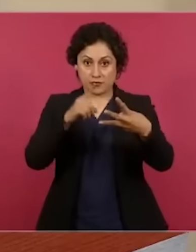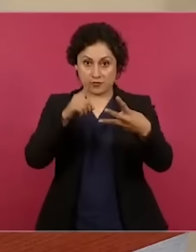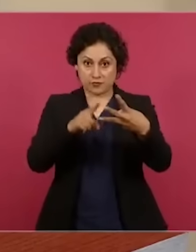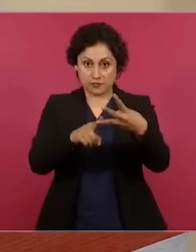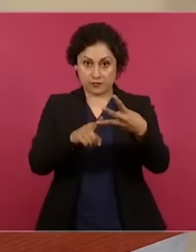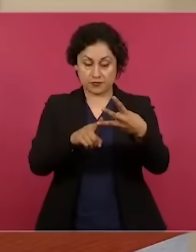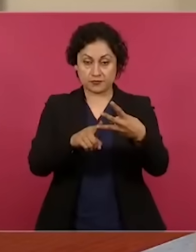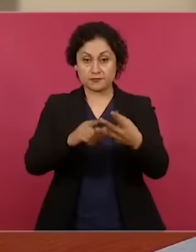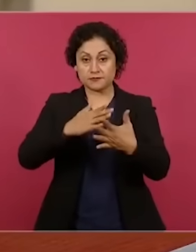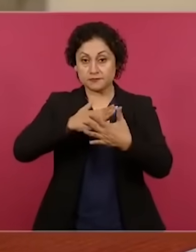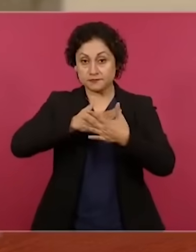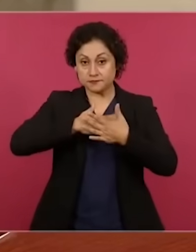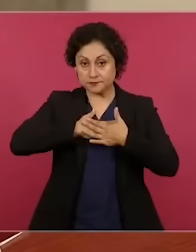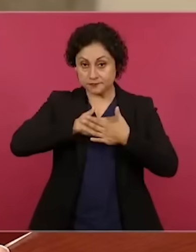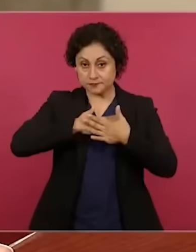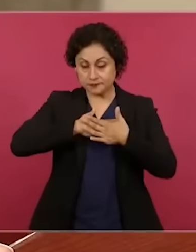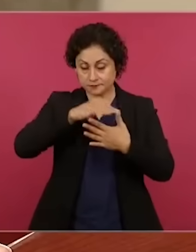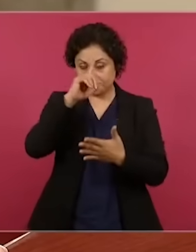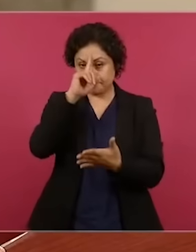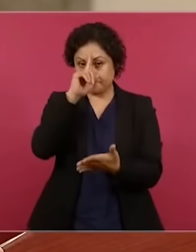considero de especial interés